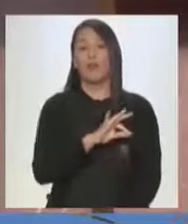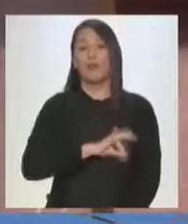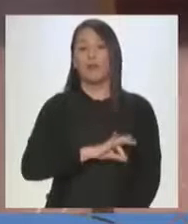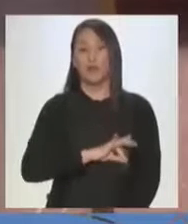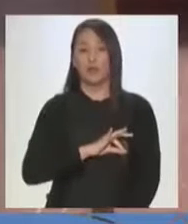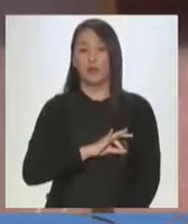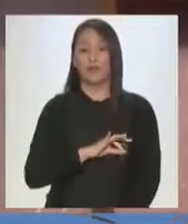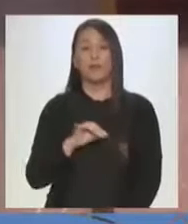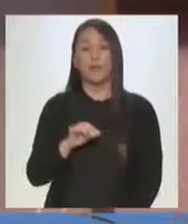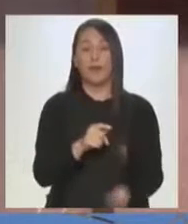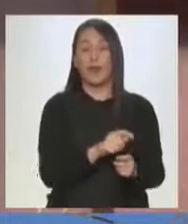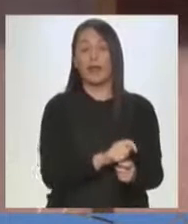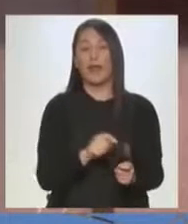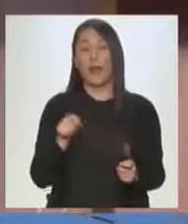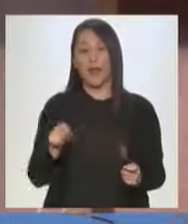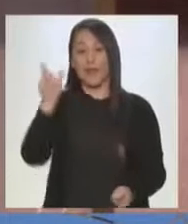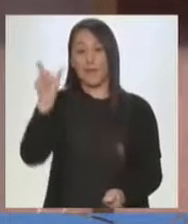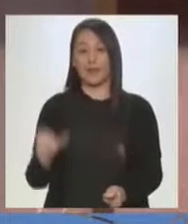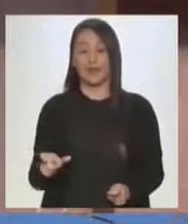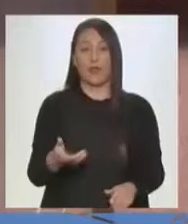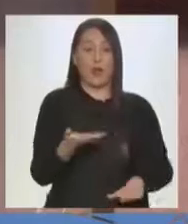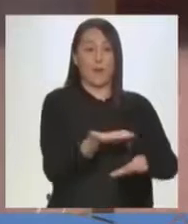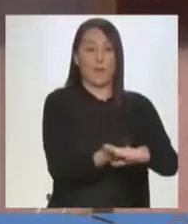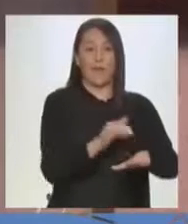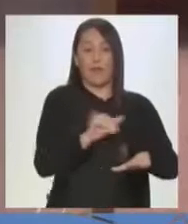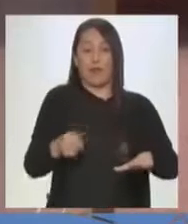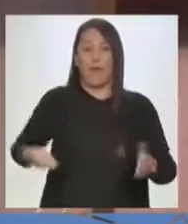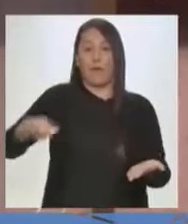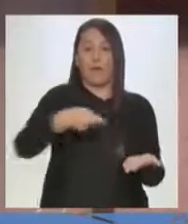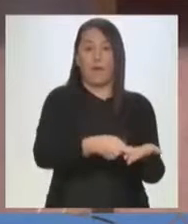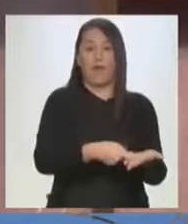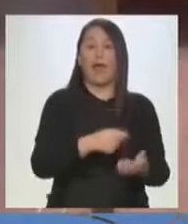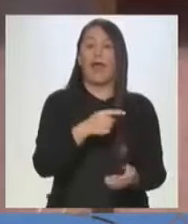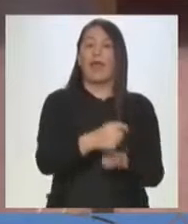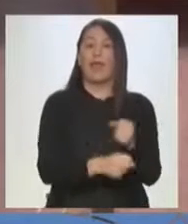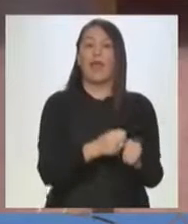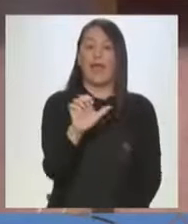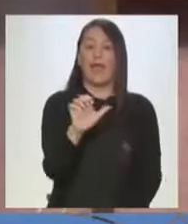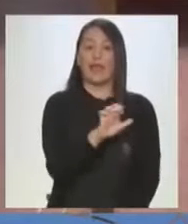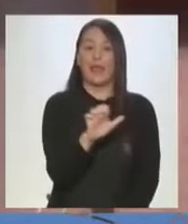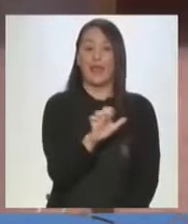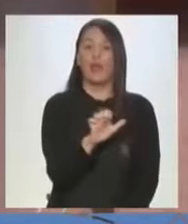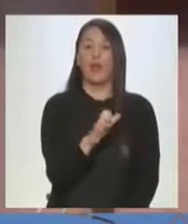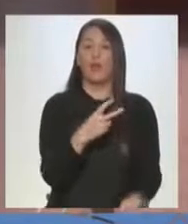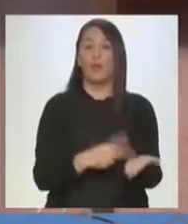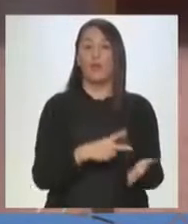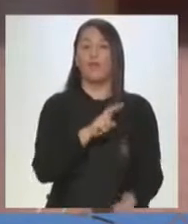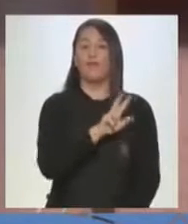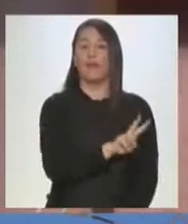de la devolución de este préstamo, deberán hacerlo a contar del mes de enero del año 2023 en las condiciones que se señalan en el